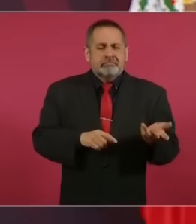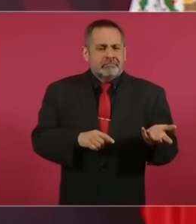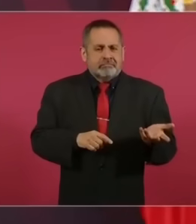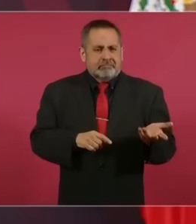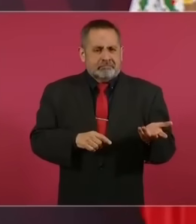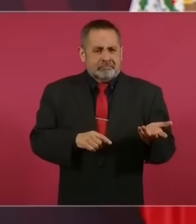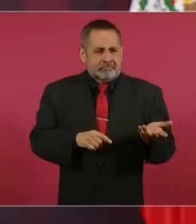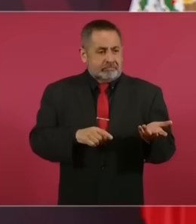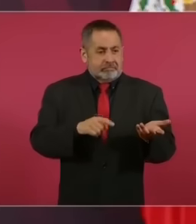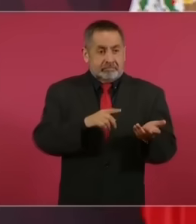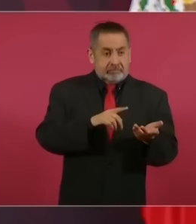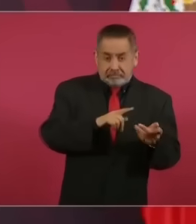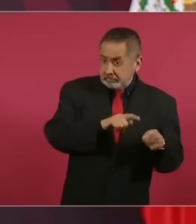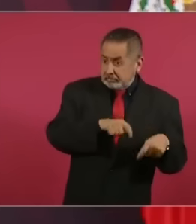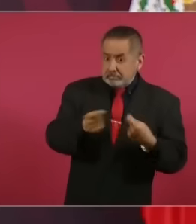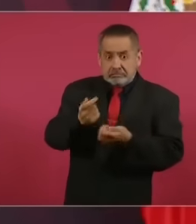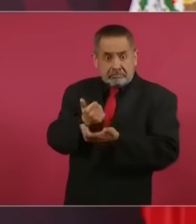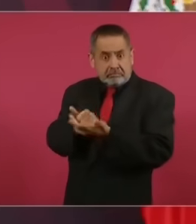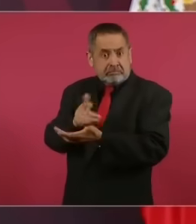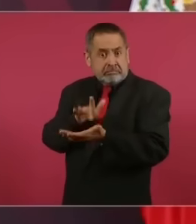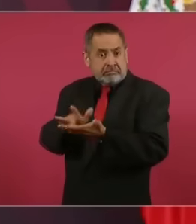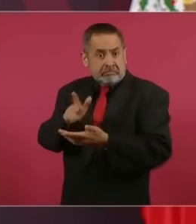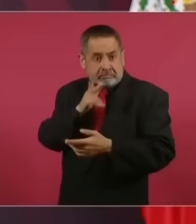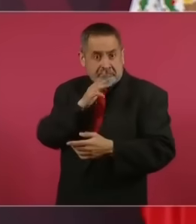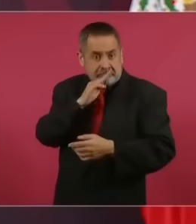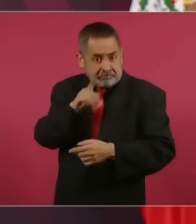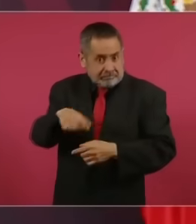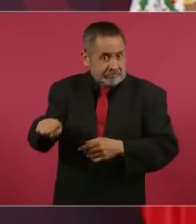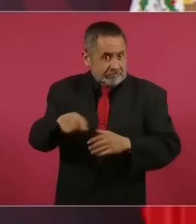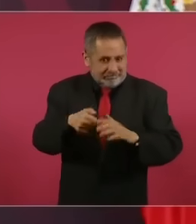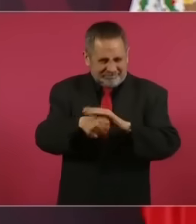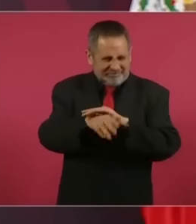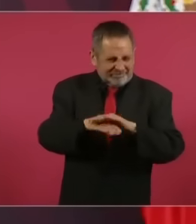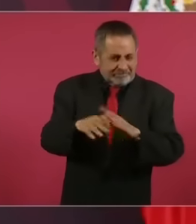de los padres de los jóvenes desaparecidos.